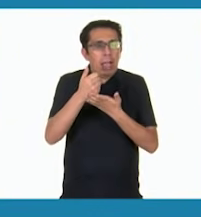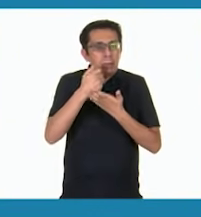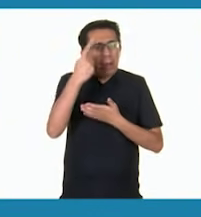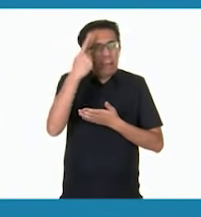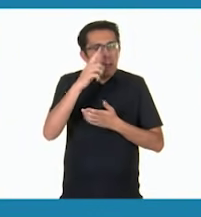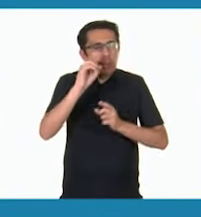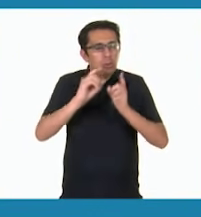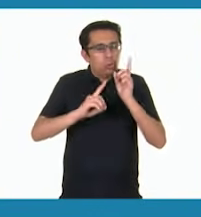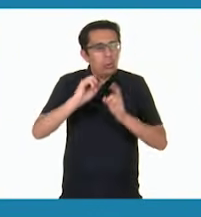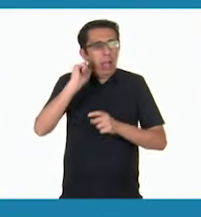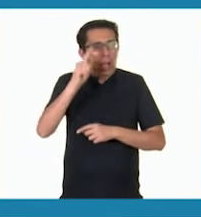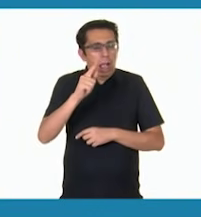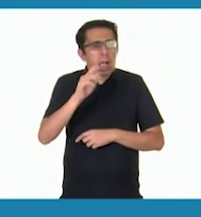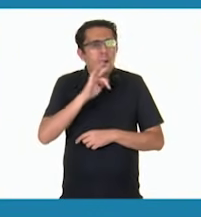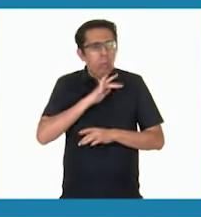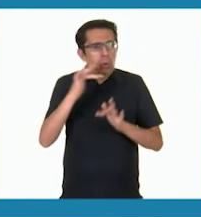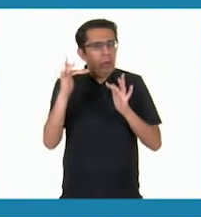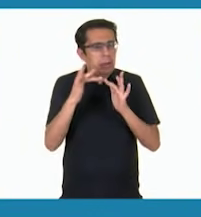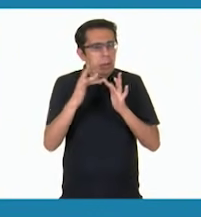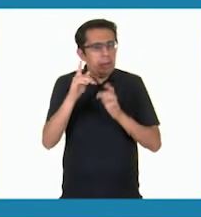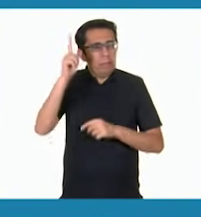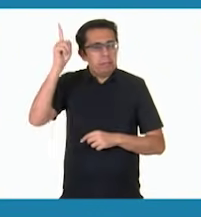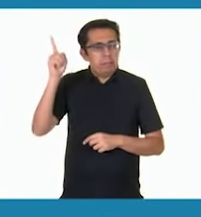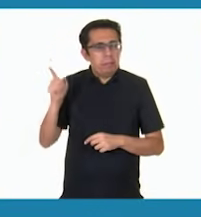Para responder las preguntas, ¡contáctanos!